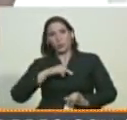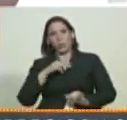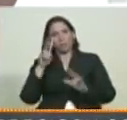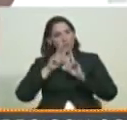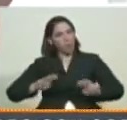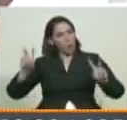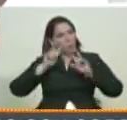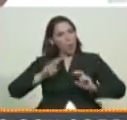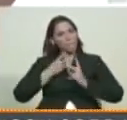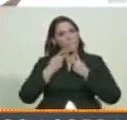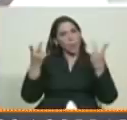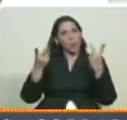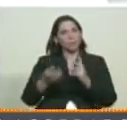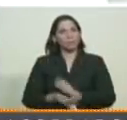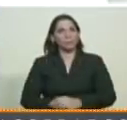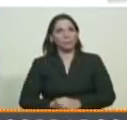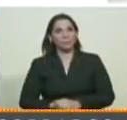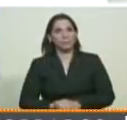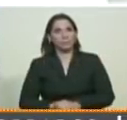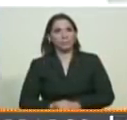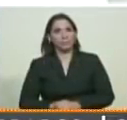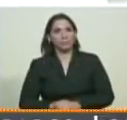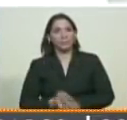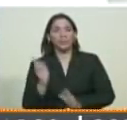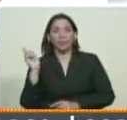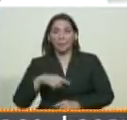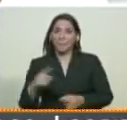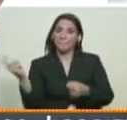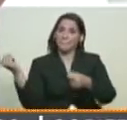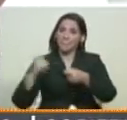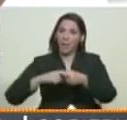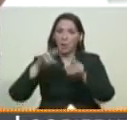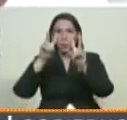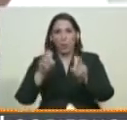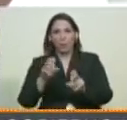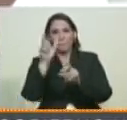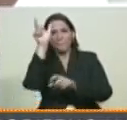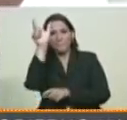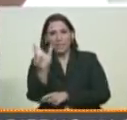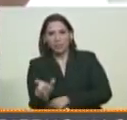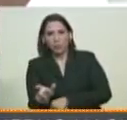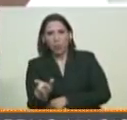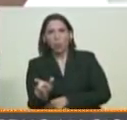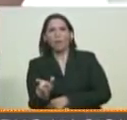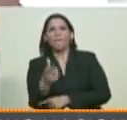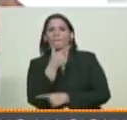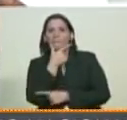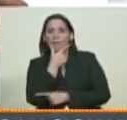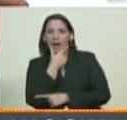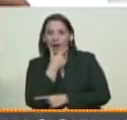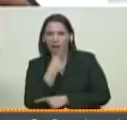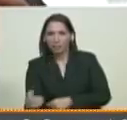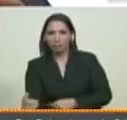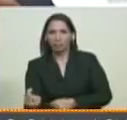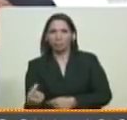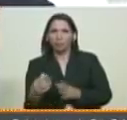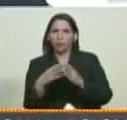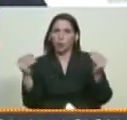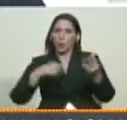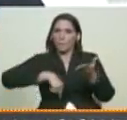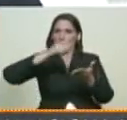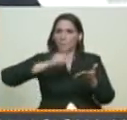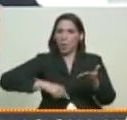había anunciado. Adicionalmente, involucró a una nueva persona, que fue la que facilitó que estos contratos le